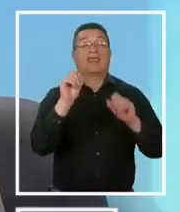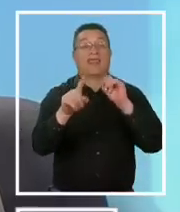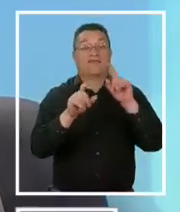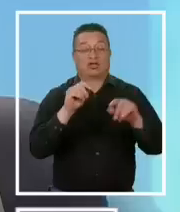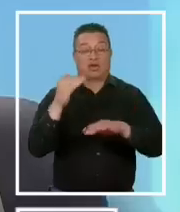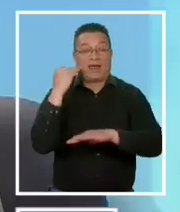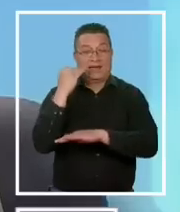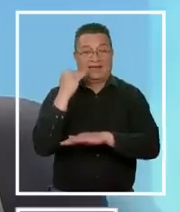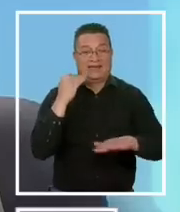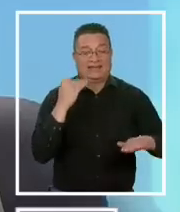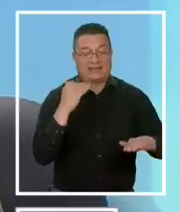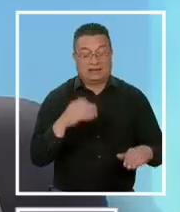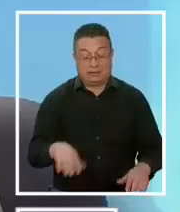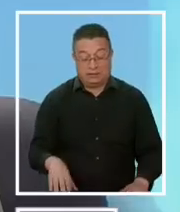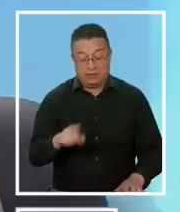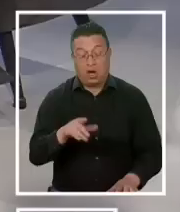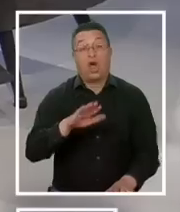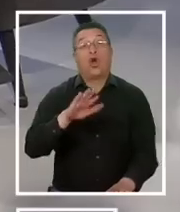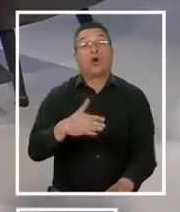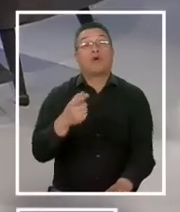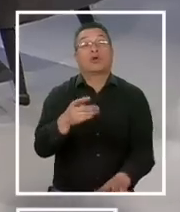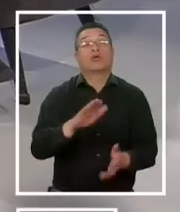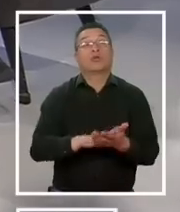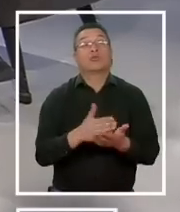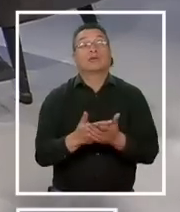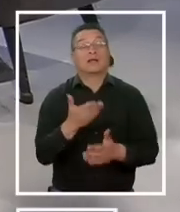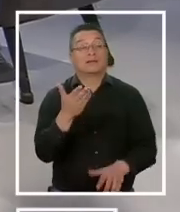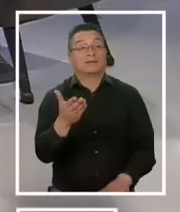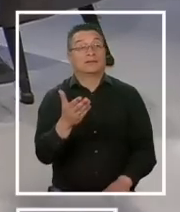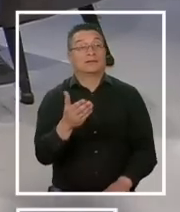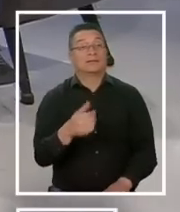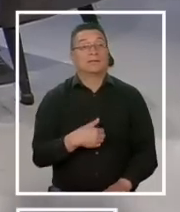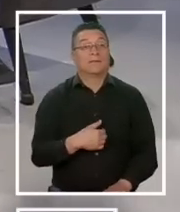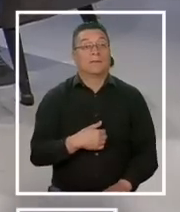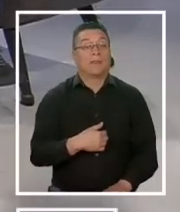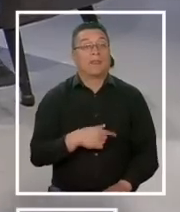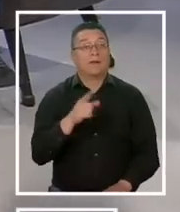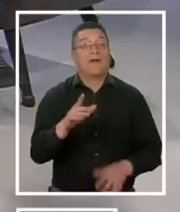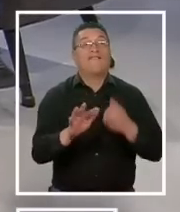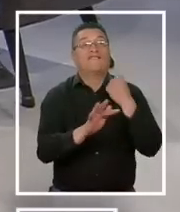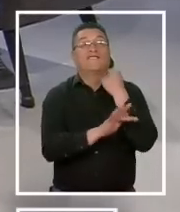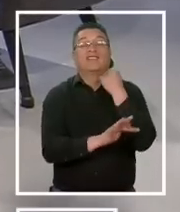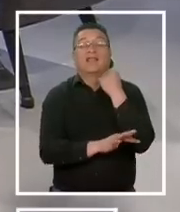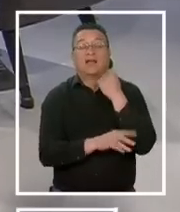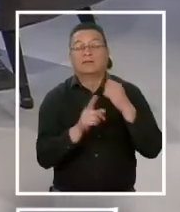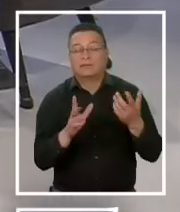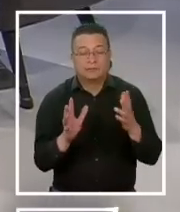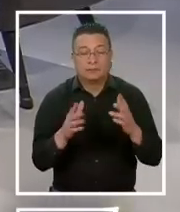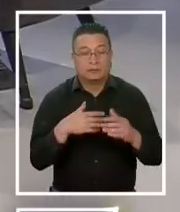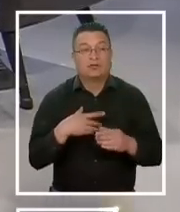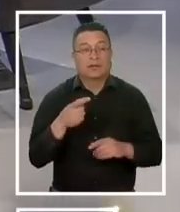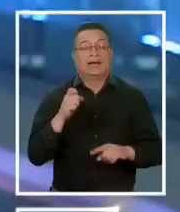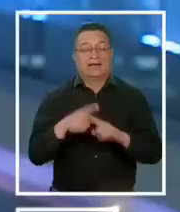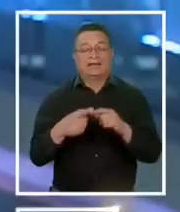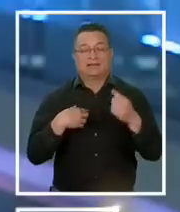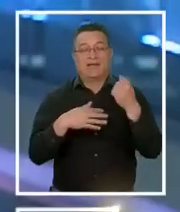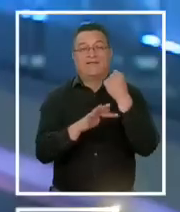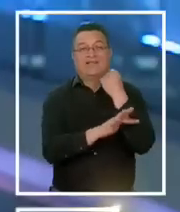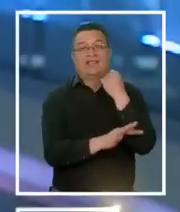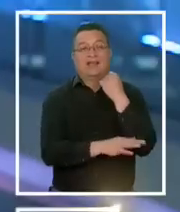de la niñez cómo le va defensora no sé por qué le iba a decir fiscal y tanta cosa pero